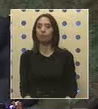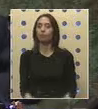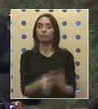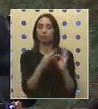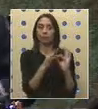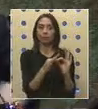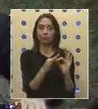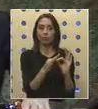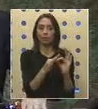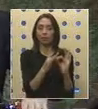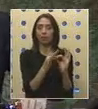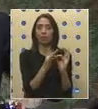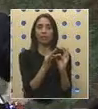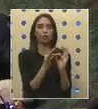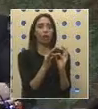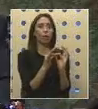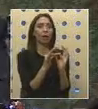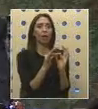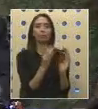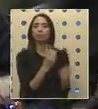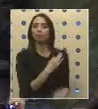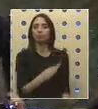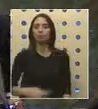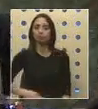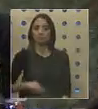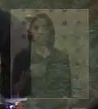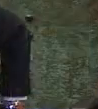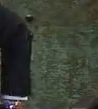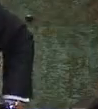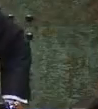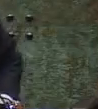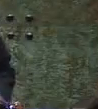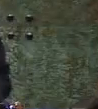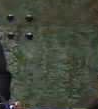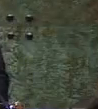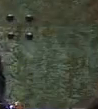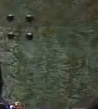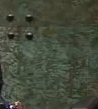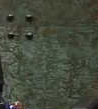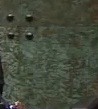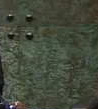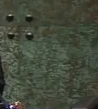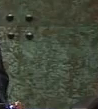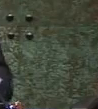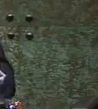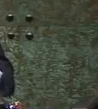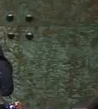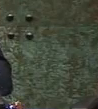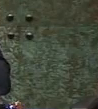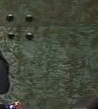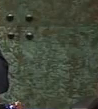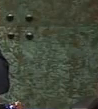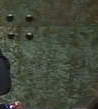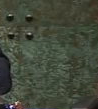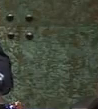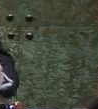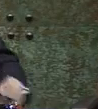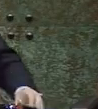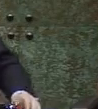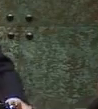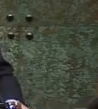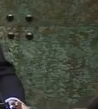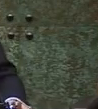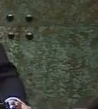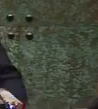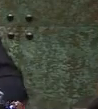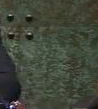Gracias, diputado Andrade. Antes de continuar el debate, quiero saludar muy